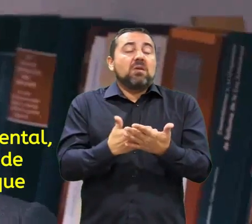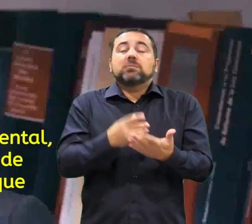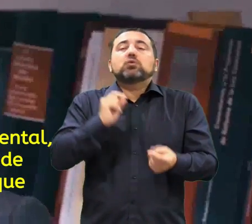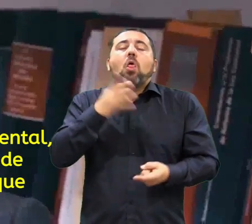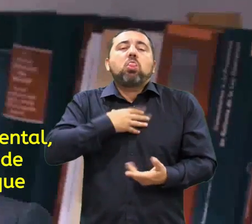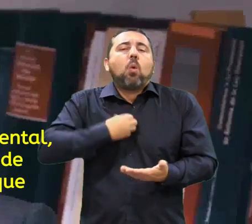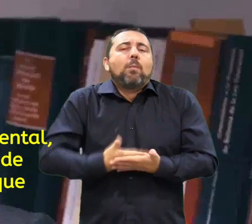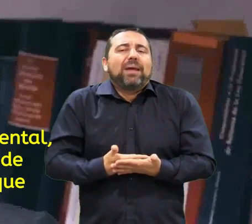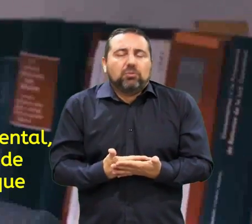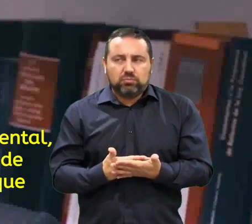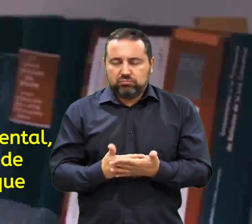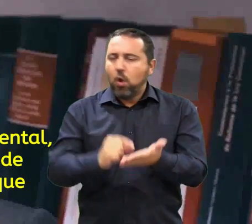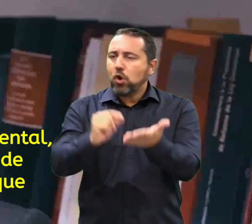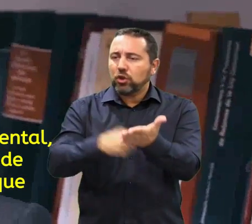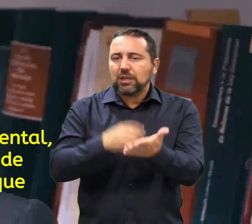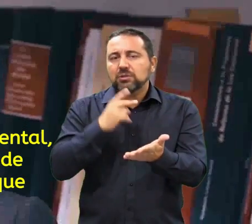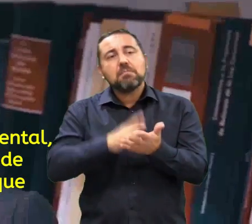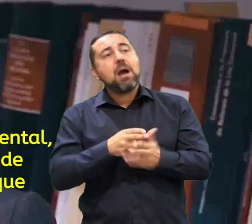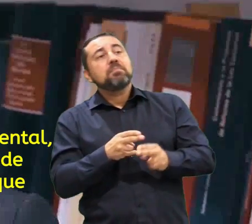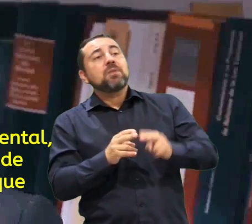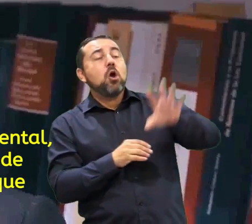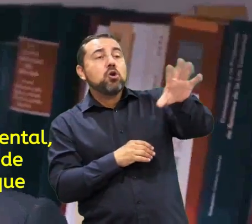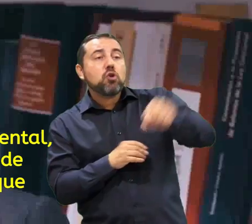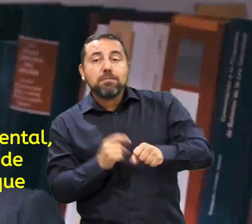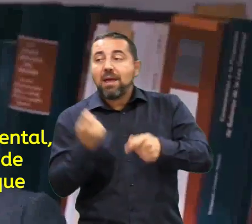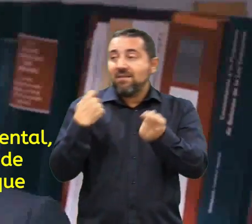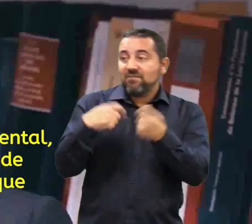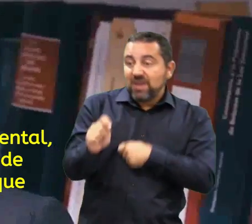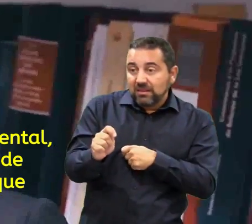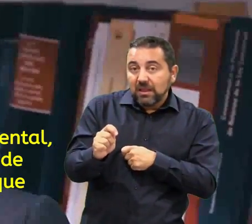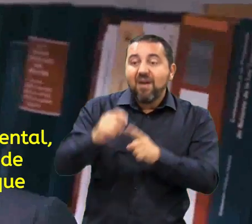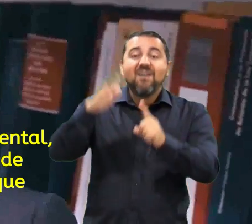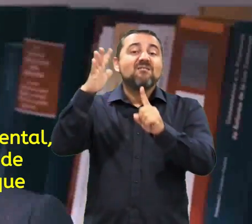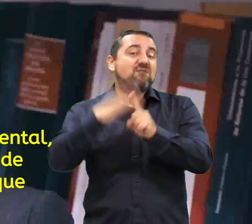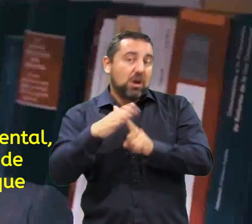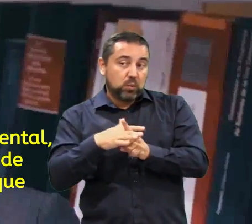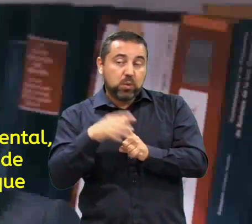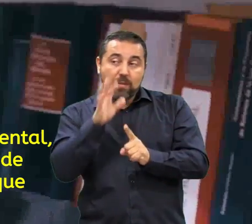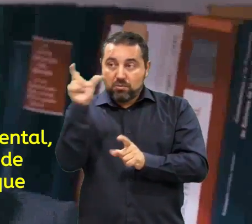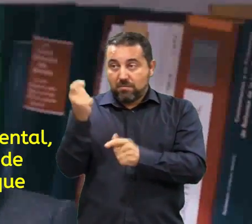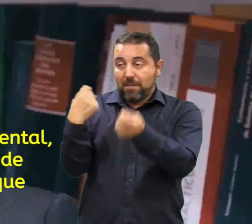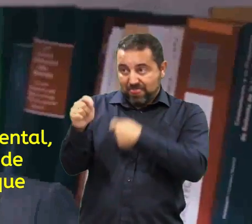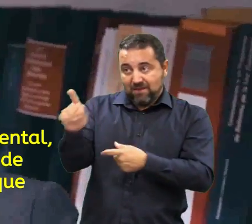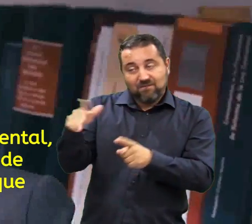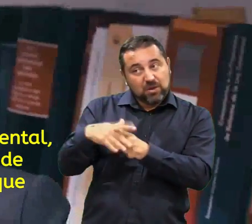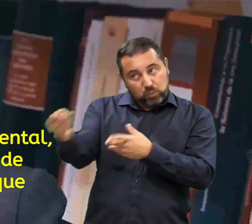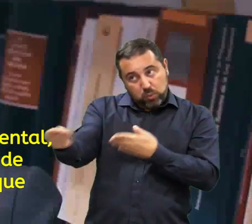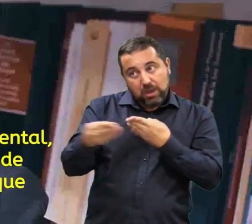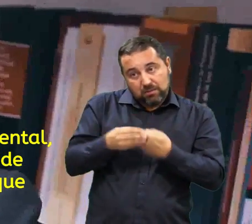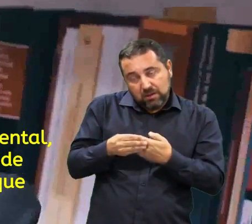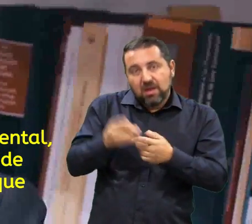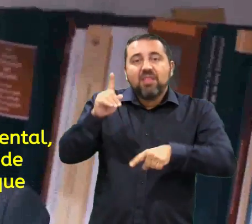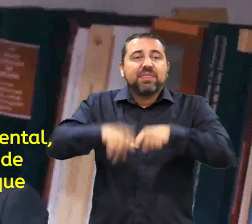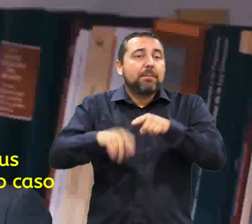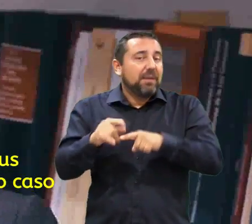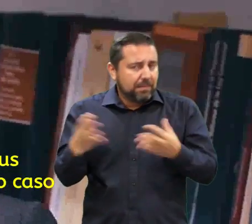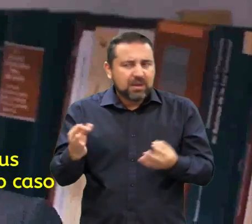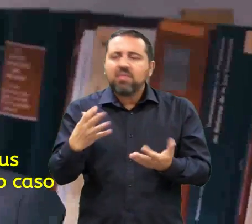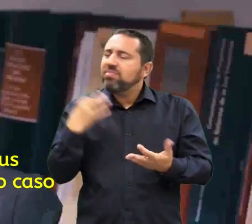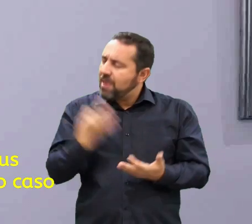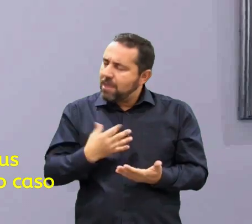pequeño pack documental, no es muy complejo, con el contrato de compra-venta, la factura que nos tiene que emitir el vendedor,